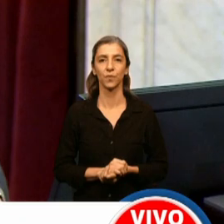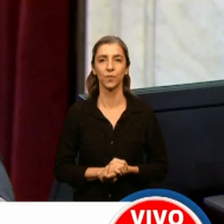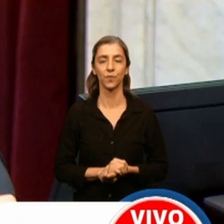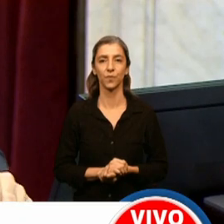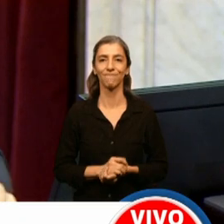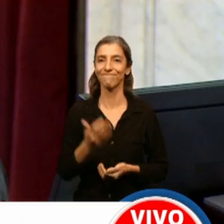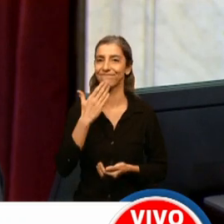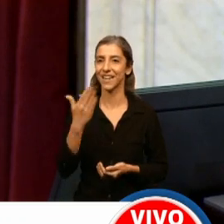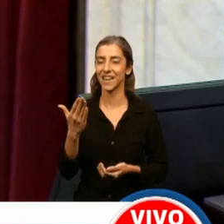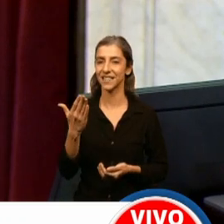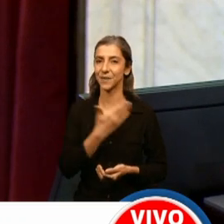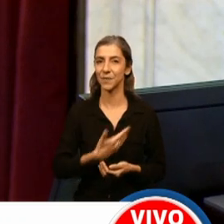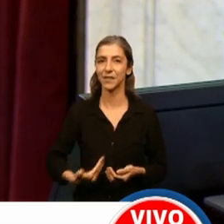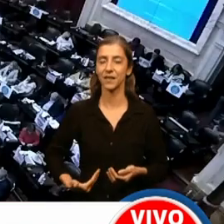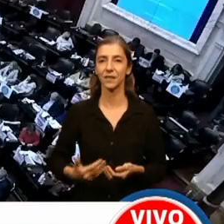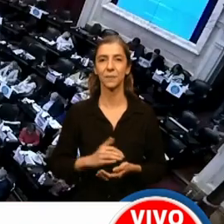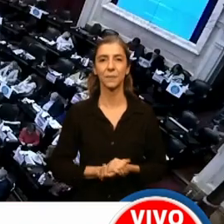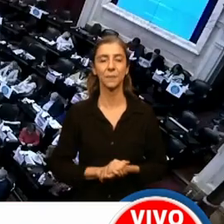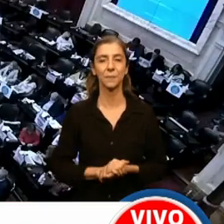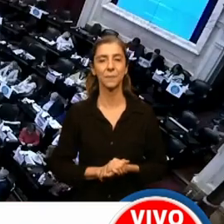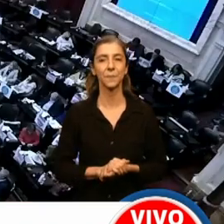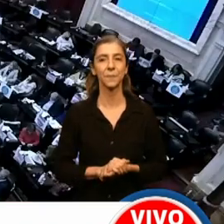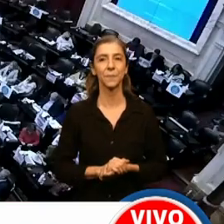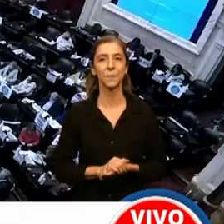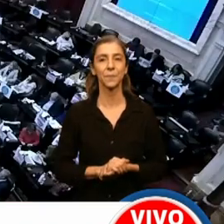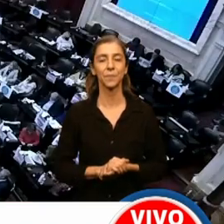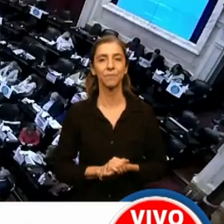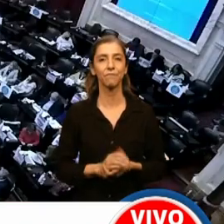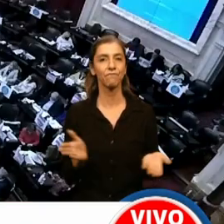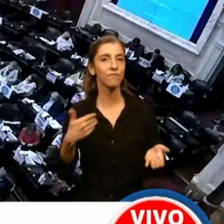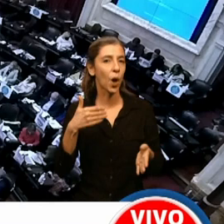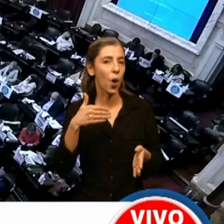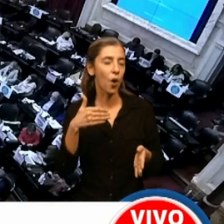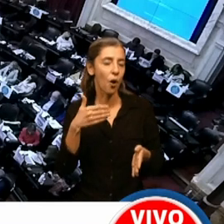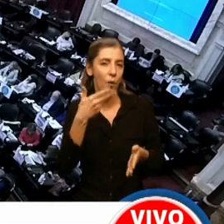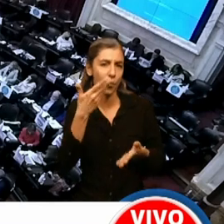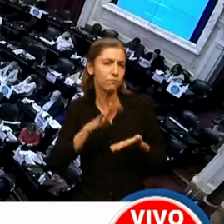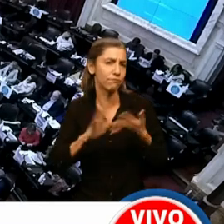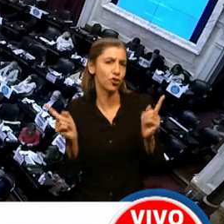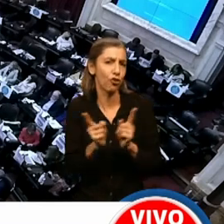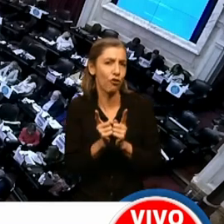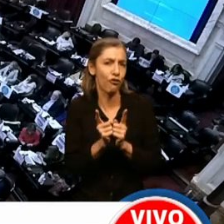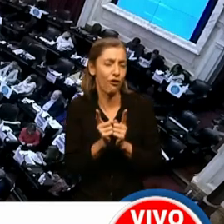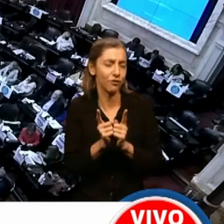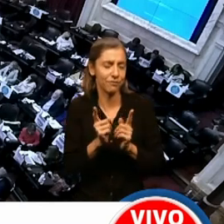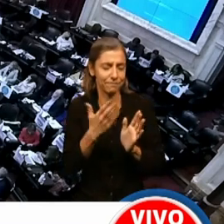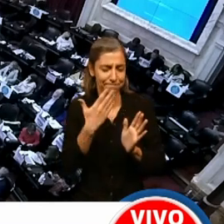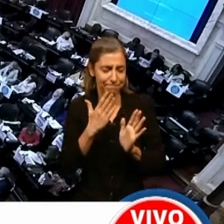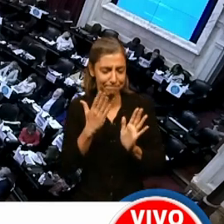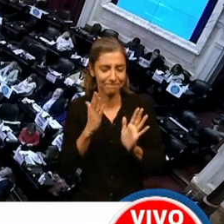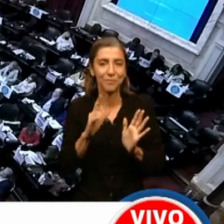gracias presidente bueno voy a tratar de ser muy cortito porque estamos